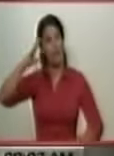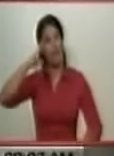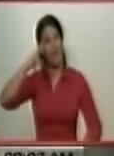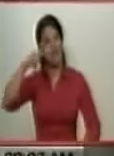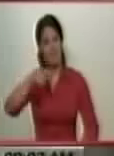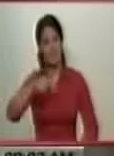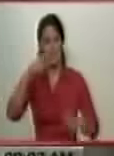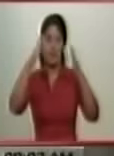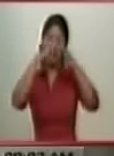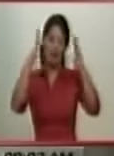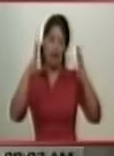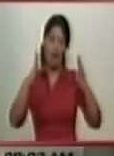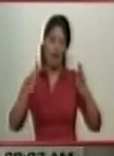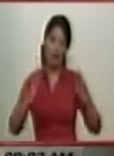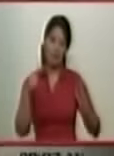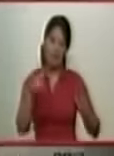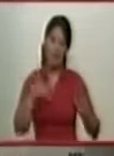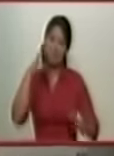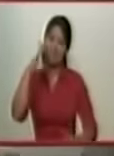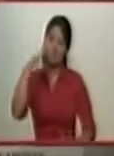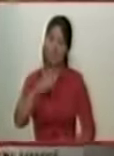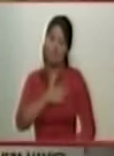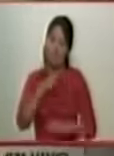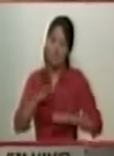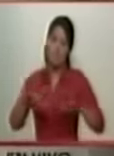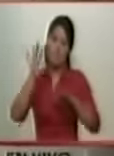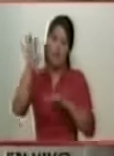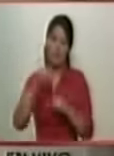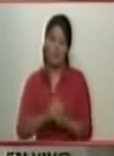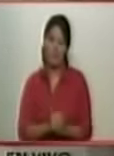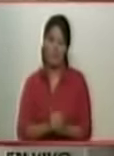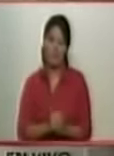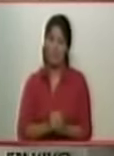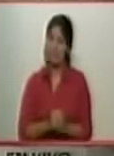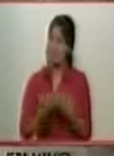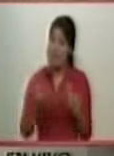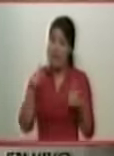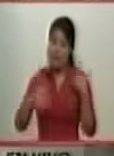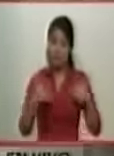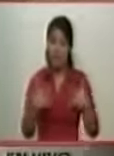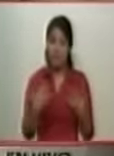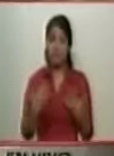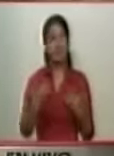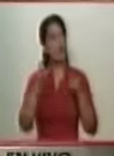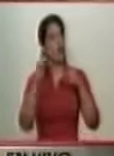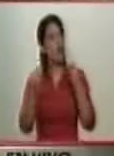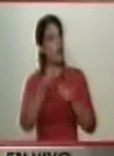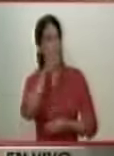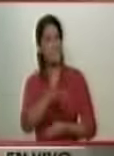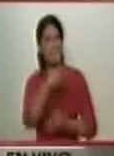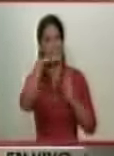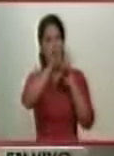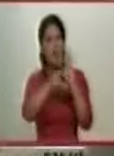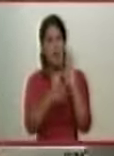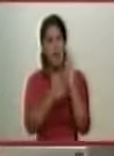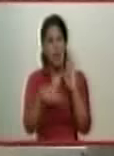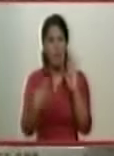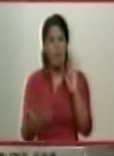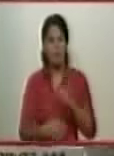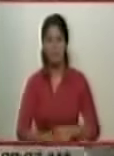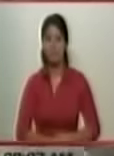casas de los sueños patrios. Acto que se regirá de acuerdo al siguiente programa.